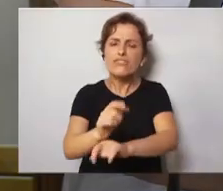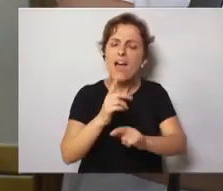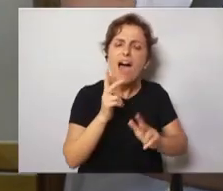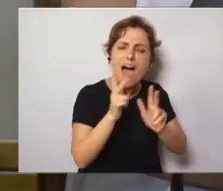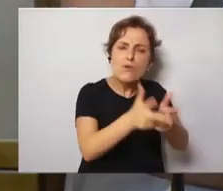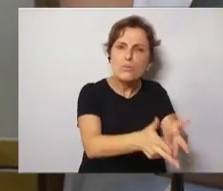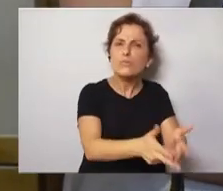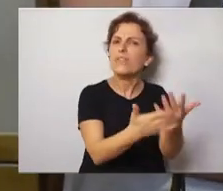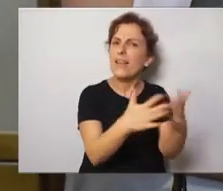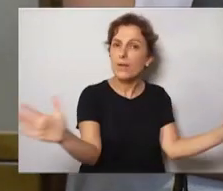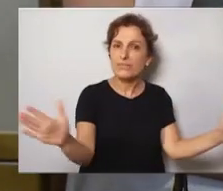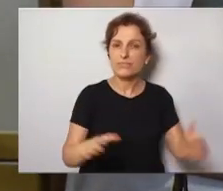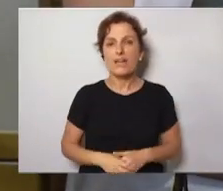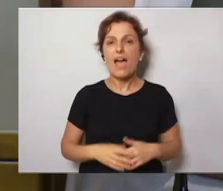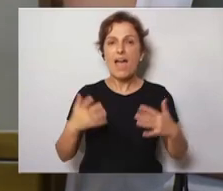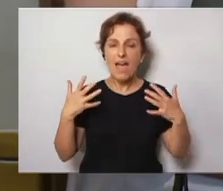ah